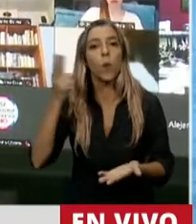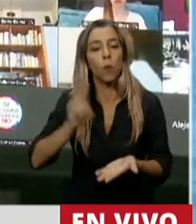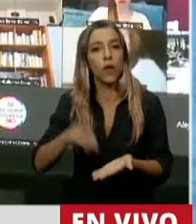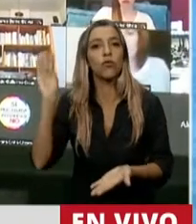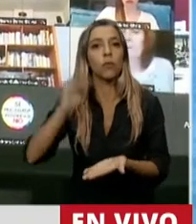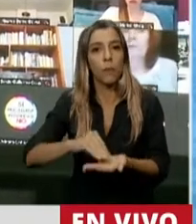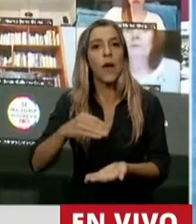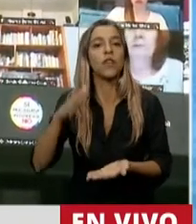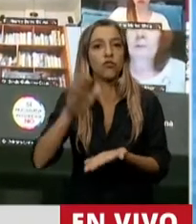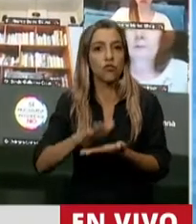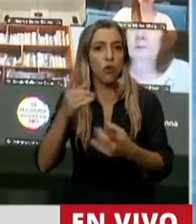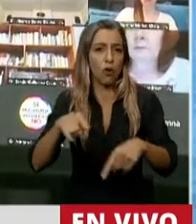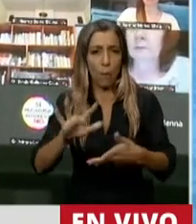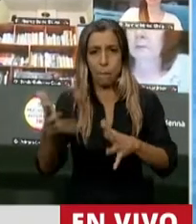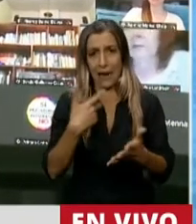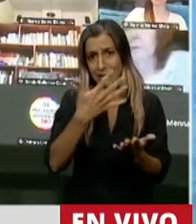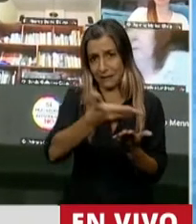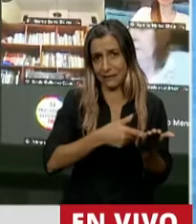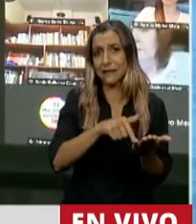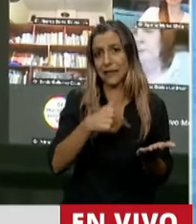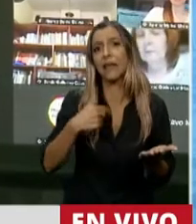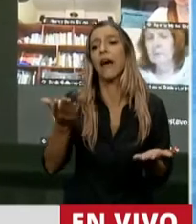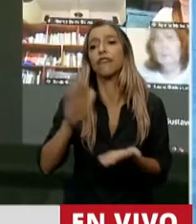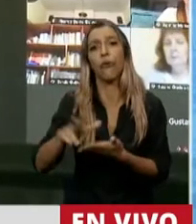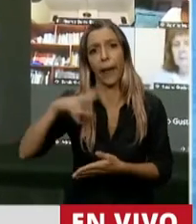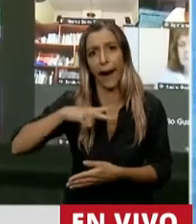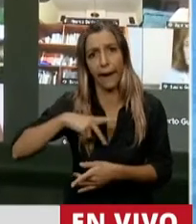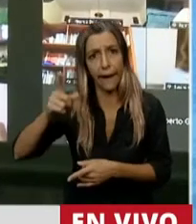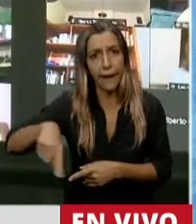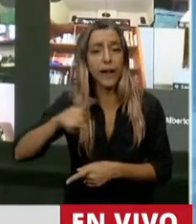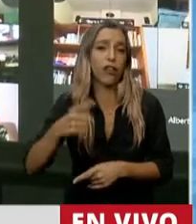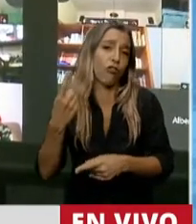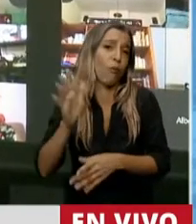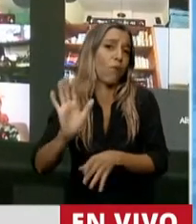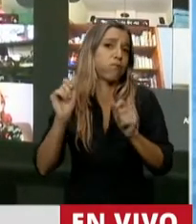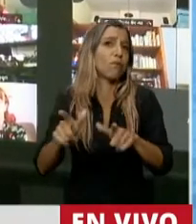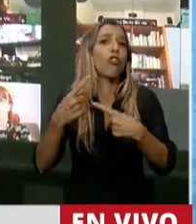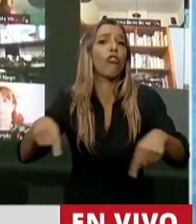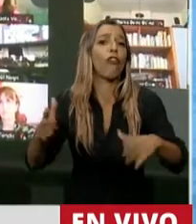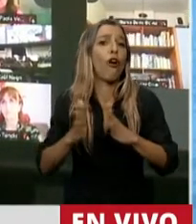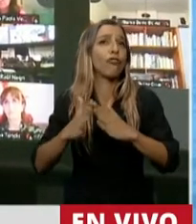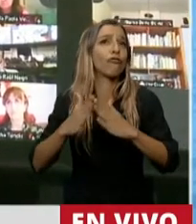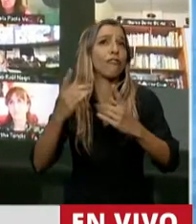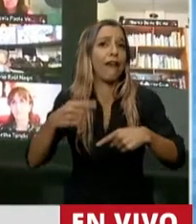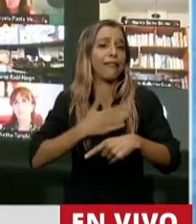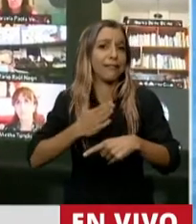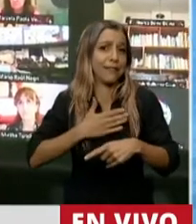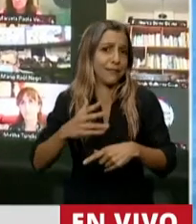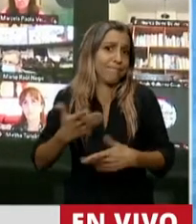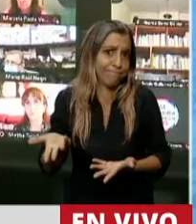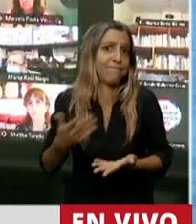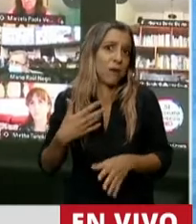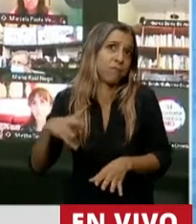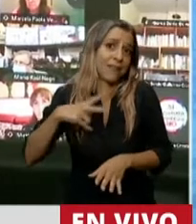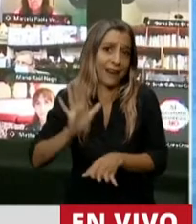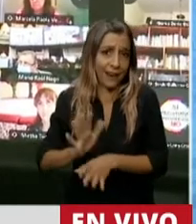que hoy estamos debatiendo en este recinto, de gravar a los más ricos, como es el impuesto a los bienes personales, impuesto que hoy paga la gran mayoría de la